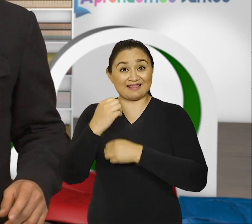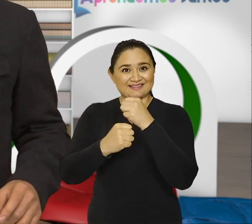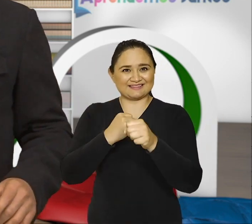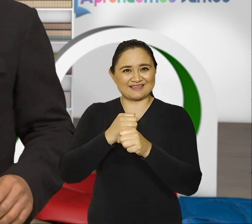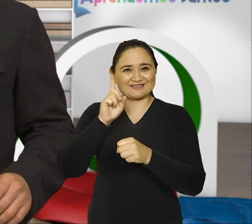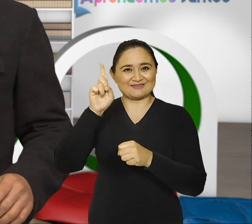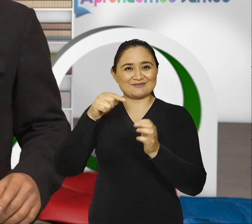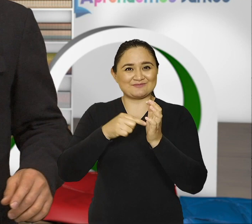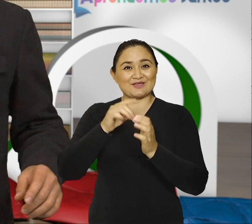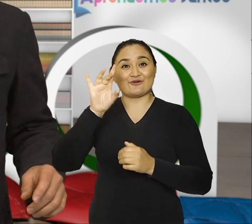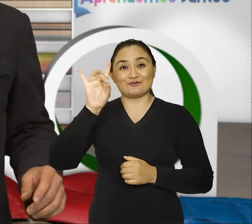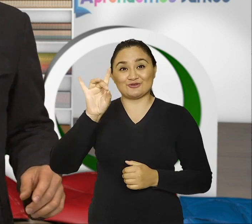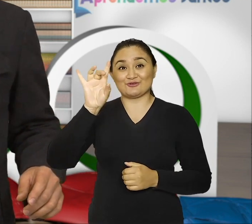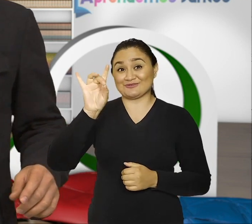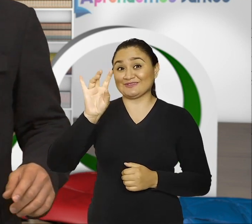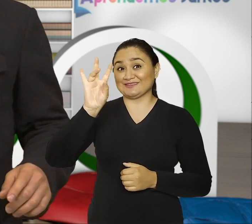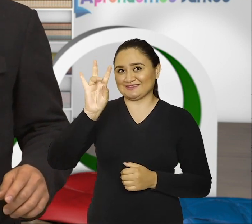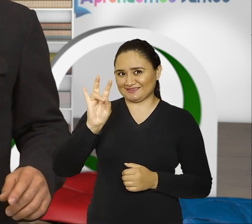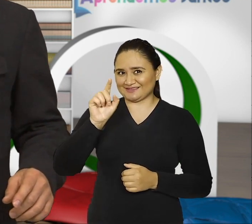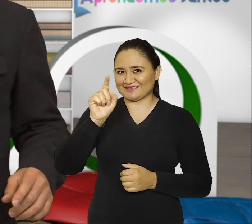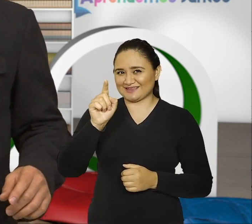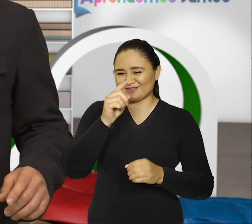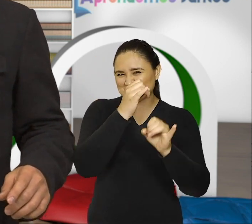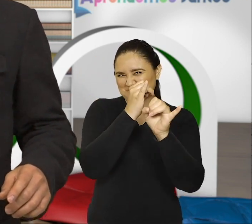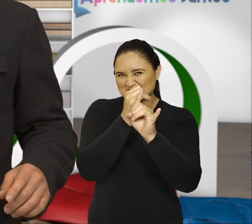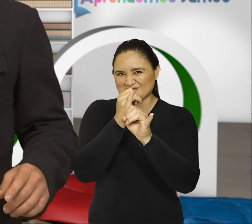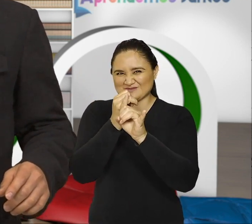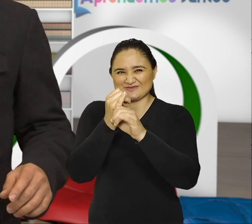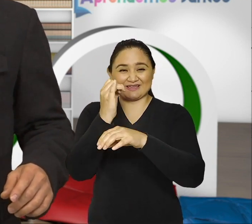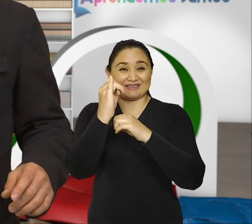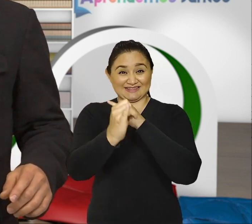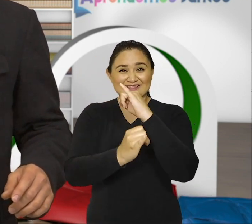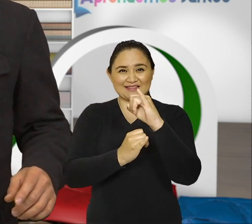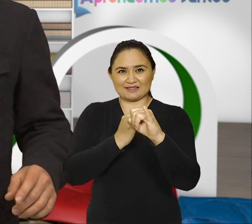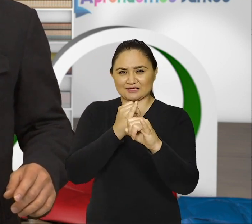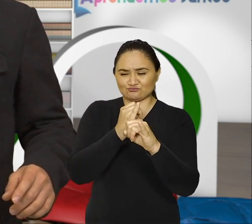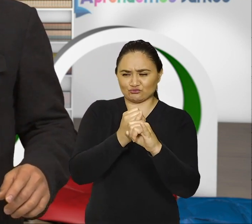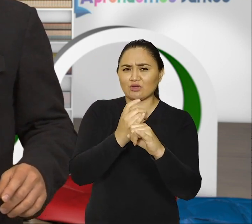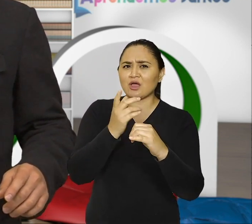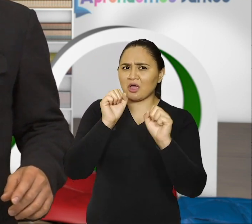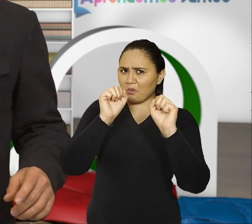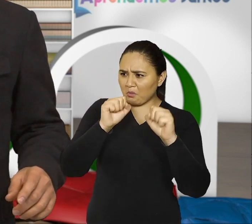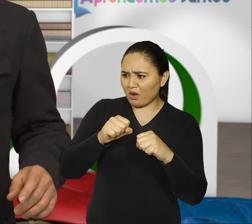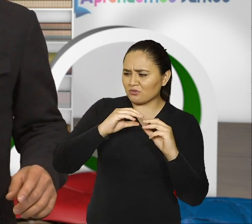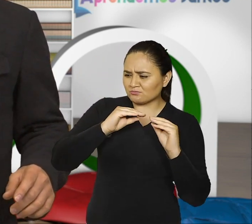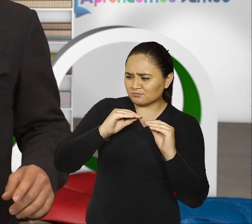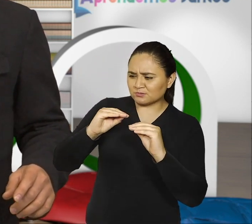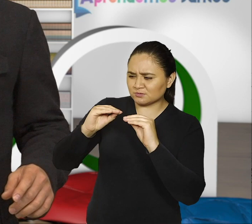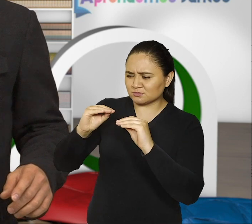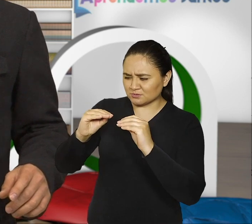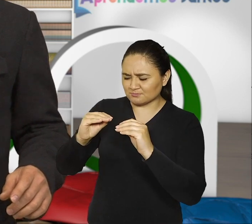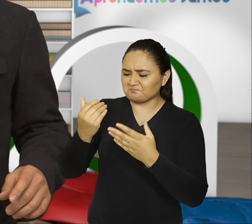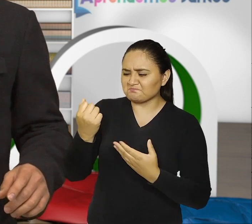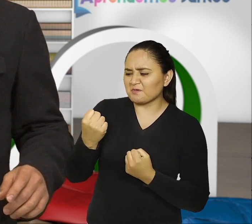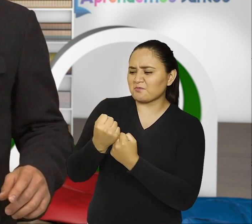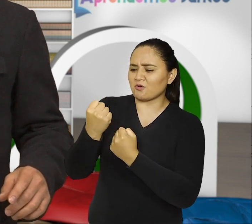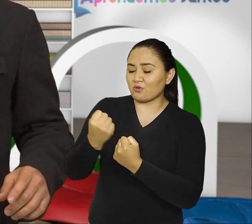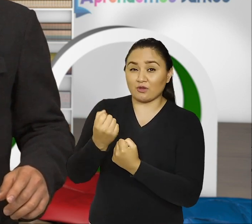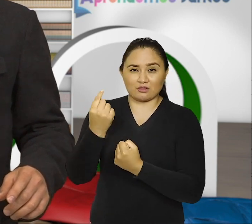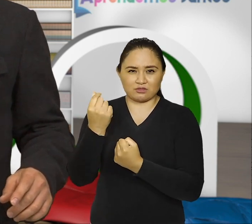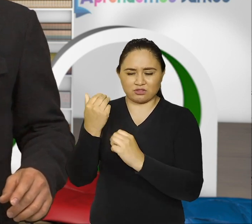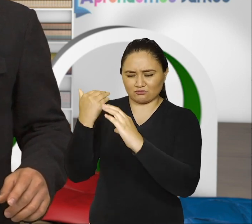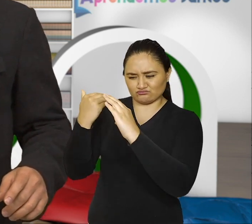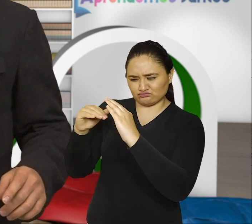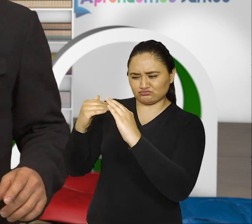héroe. En 1887, la Western Union Company le proporcionó fondos con los que pudo dedicarse